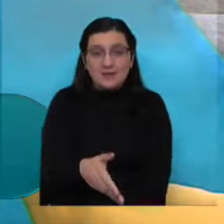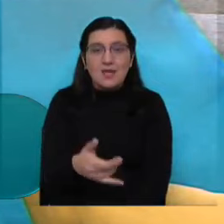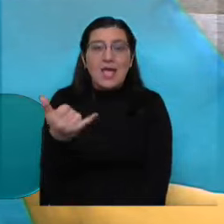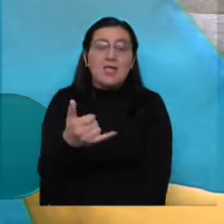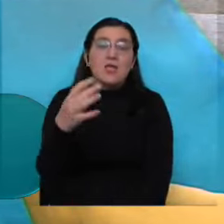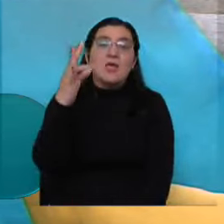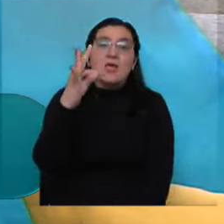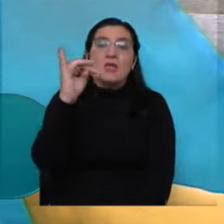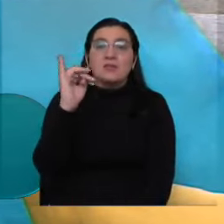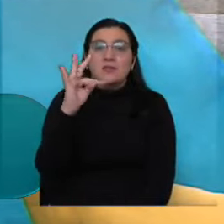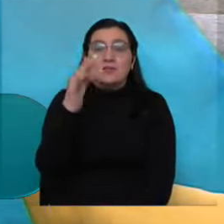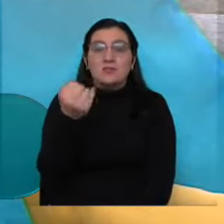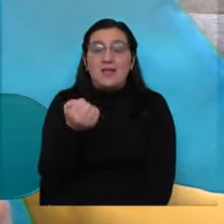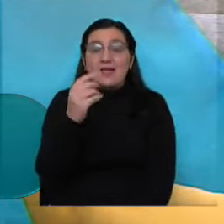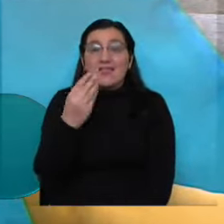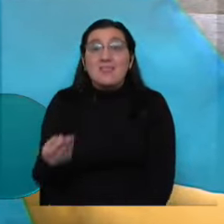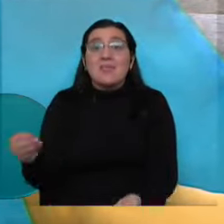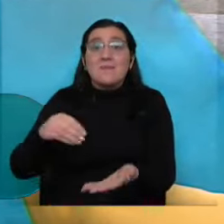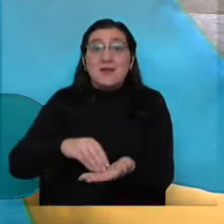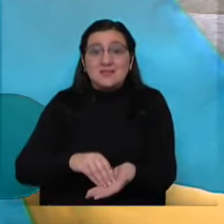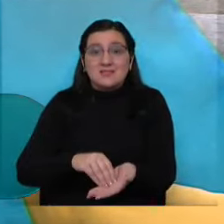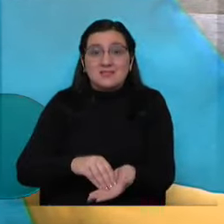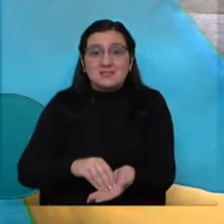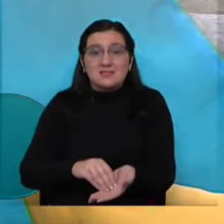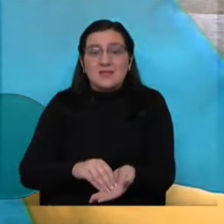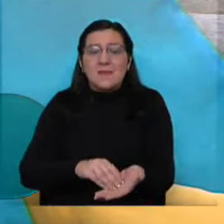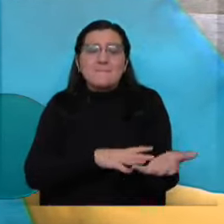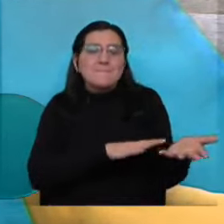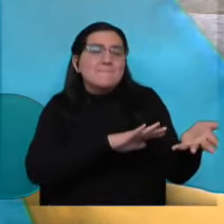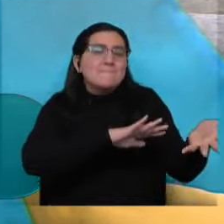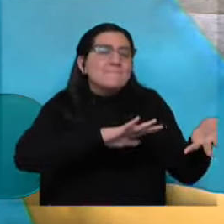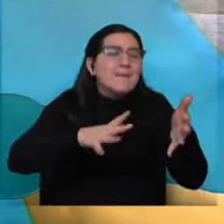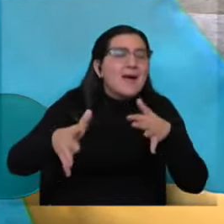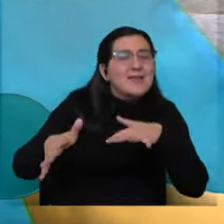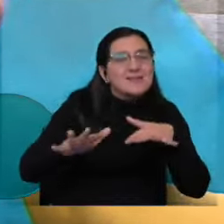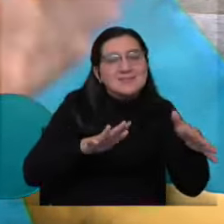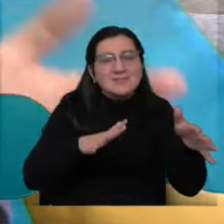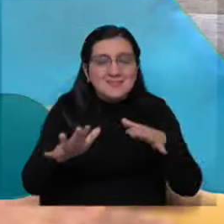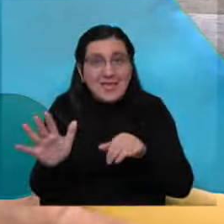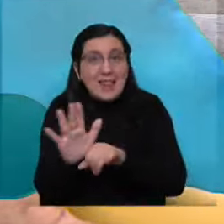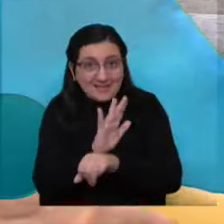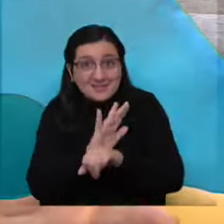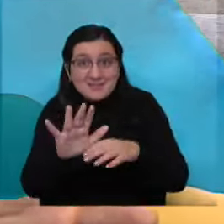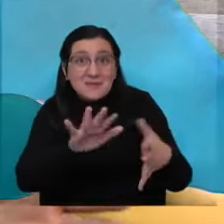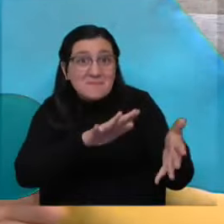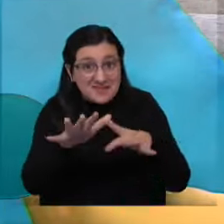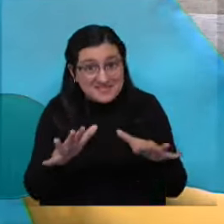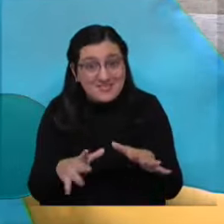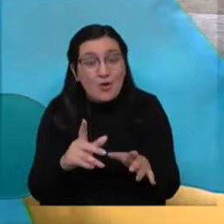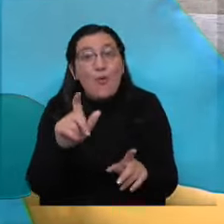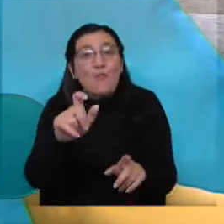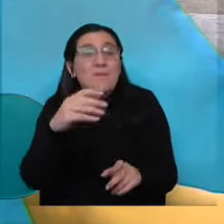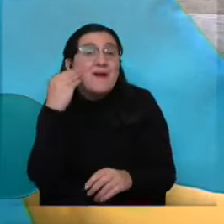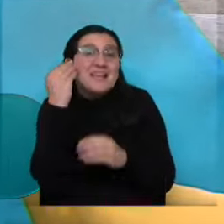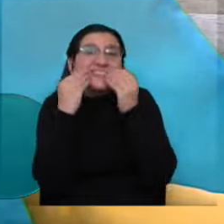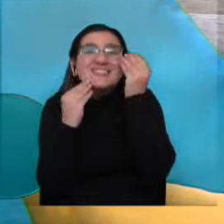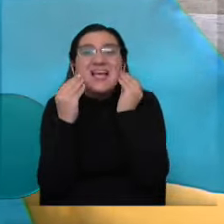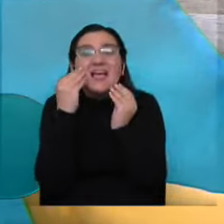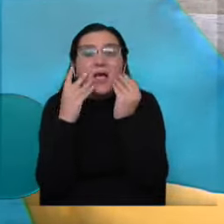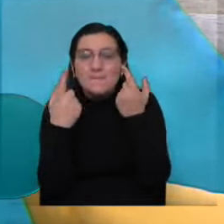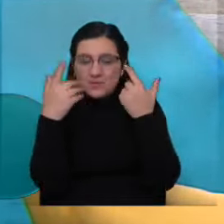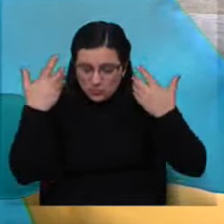tita que además es muy parecida a la actriz evidentemente hay que maquillarla pero también su